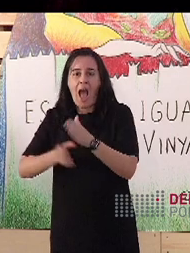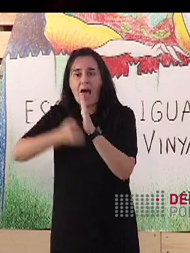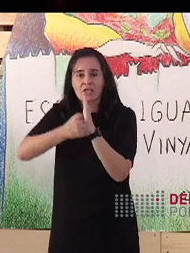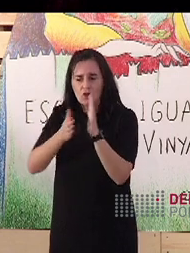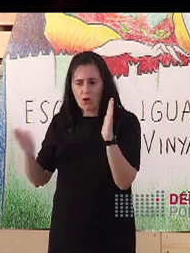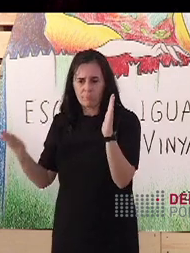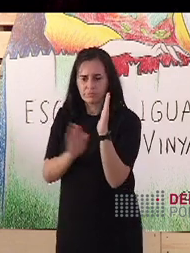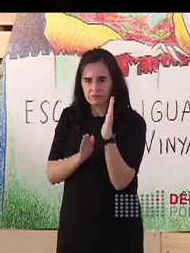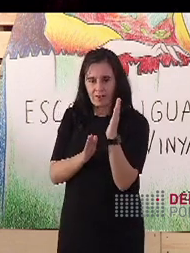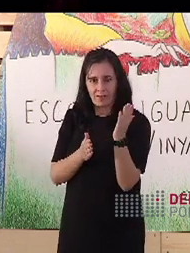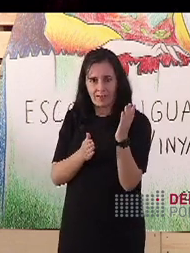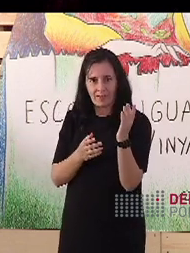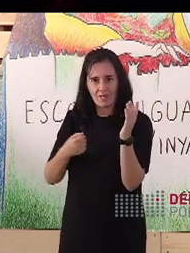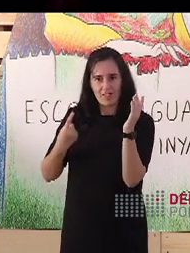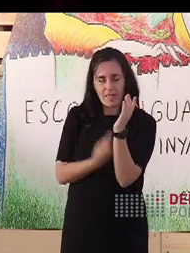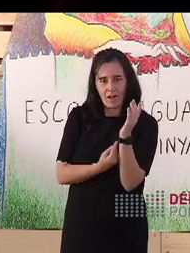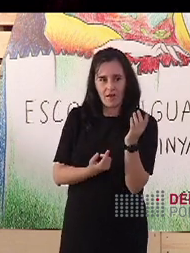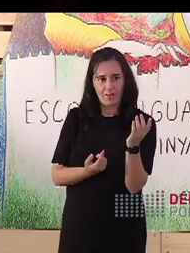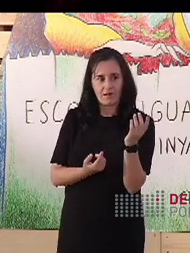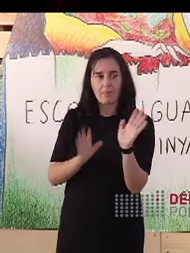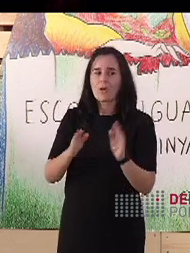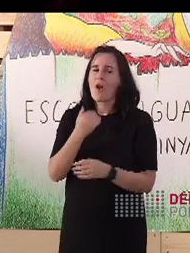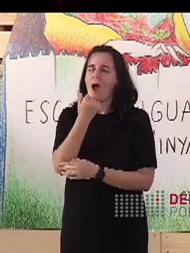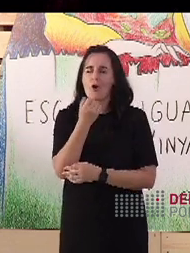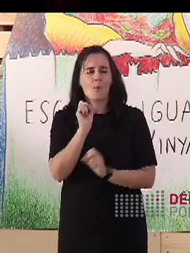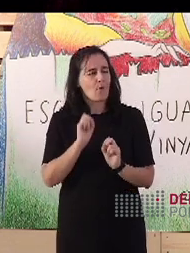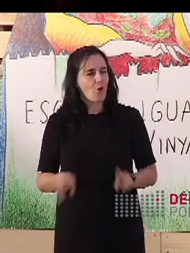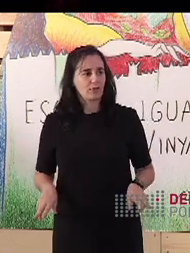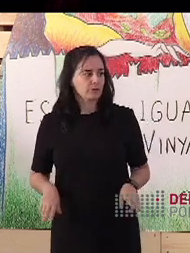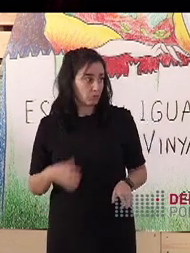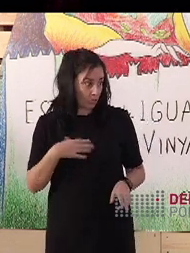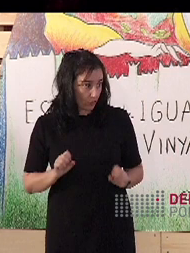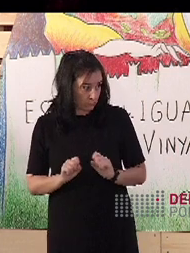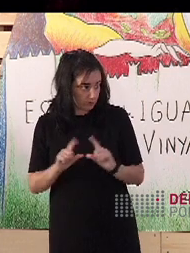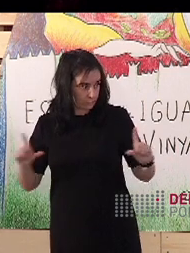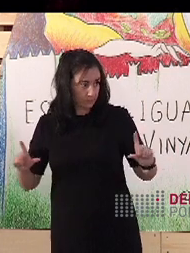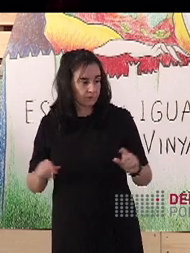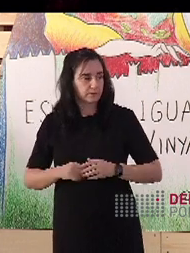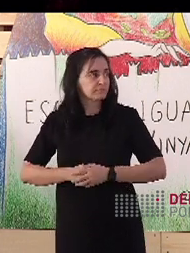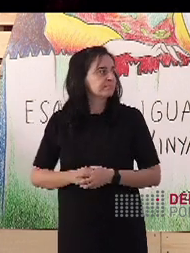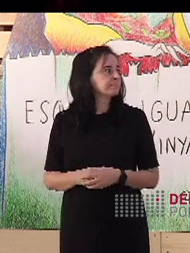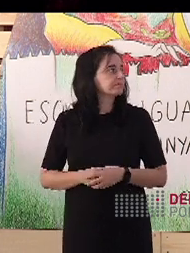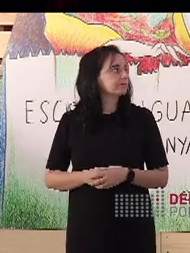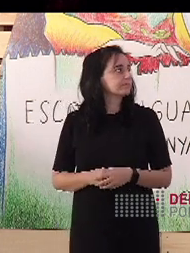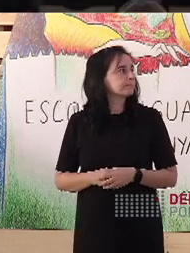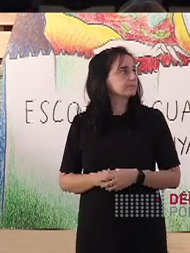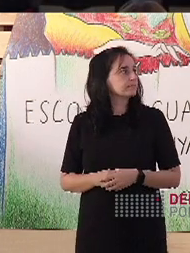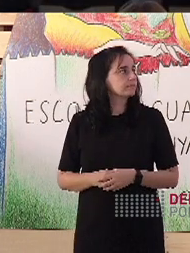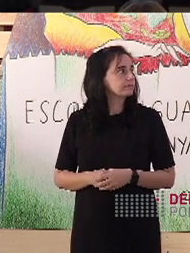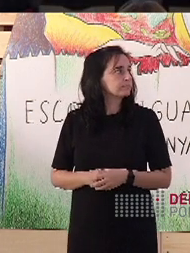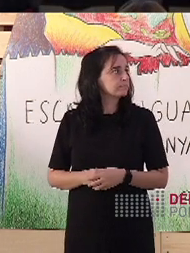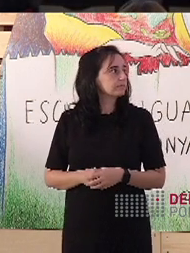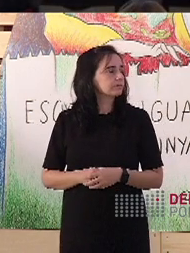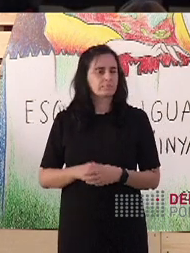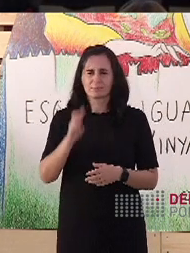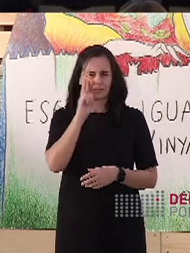puede tantas cosas. Pero hay algo todavía mucho más perverso. Esto se enciende, ¿no? Si yo le doy aquí. A ver, no